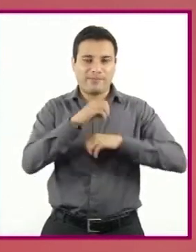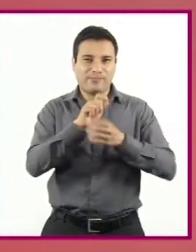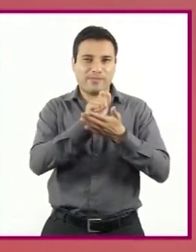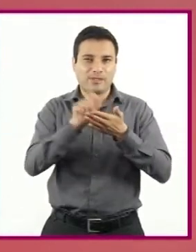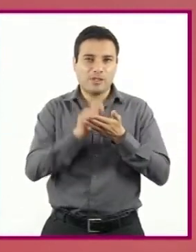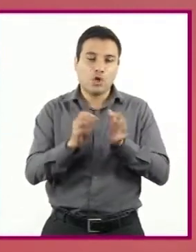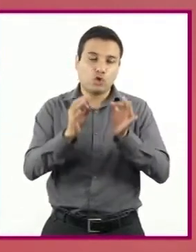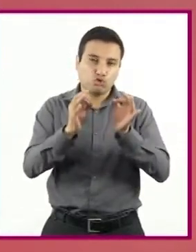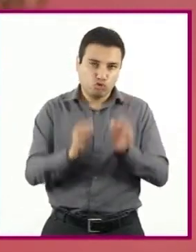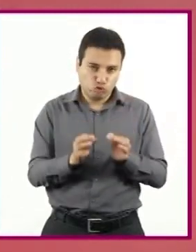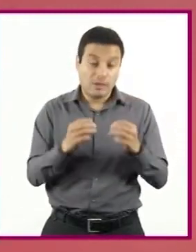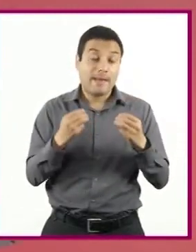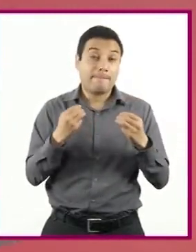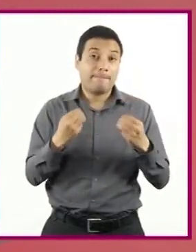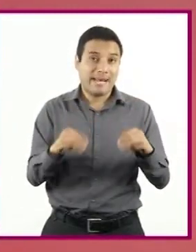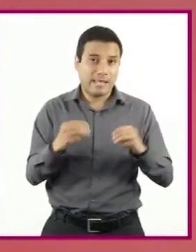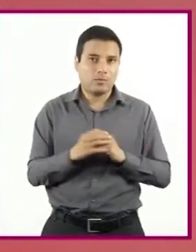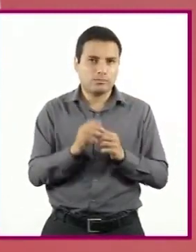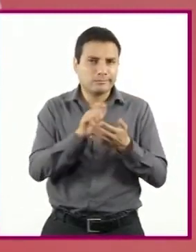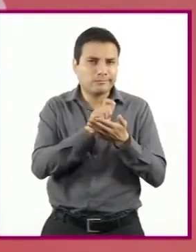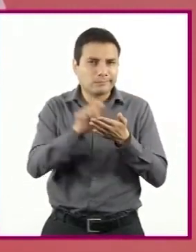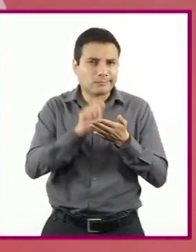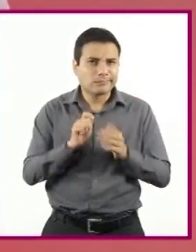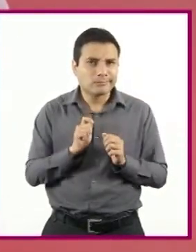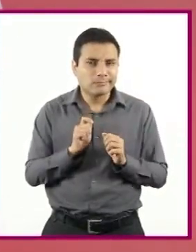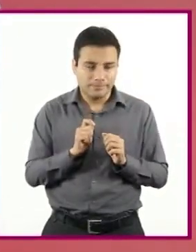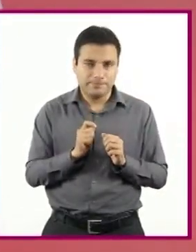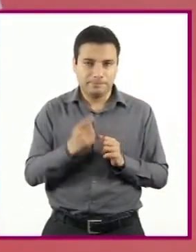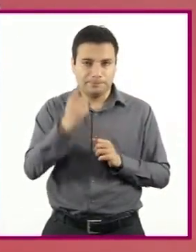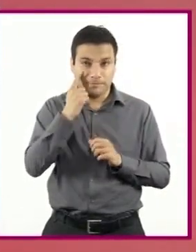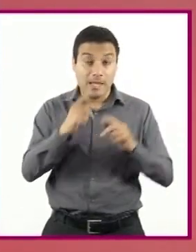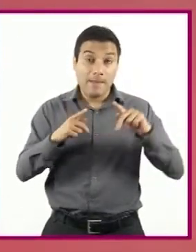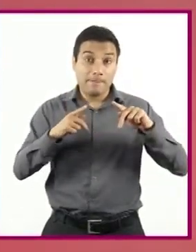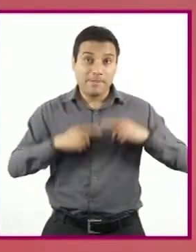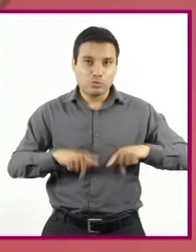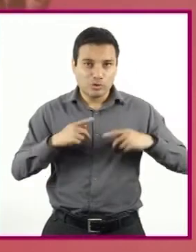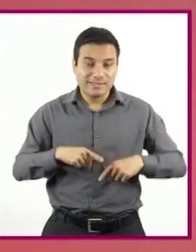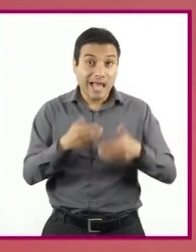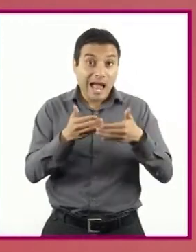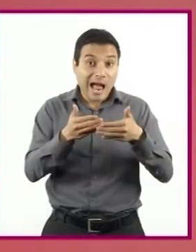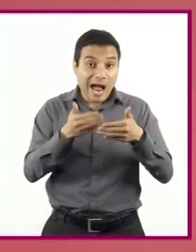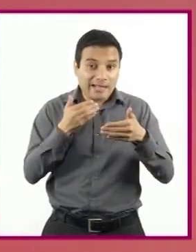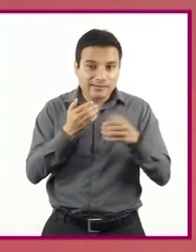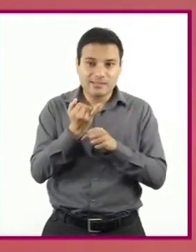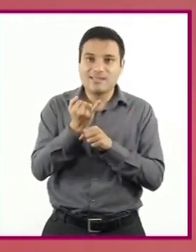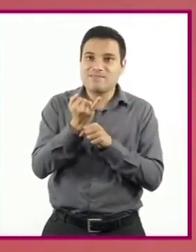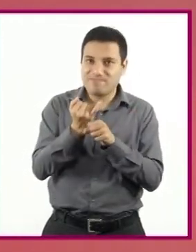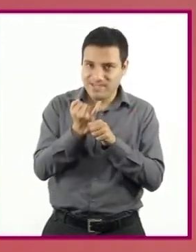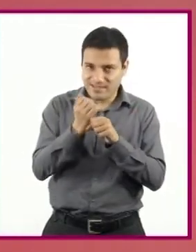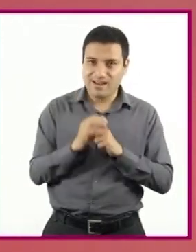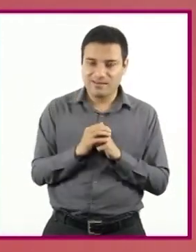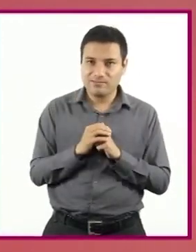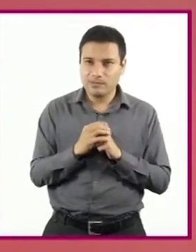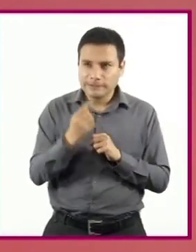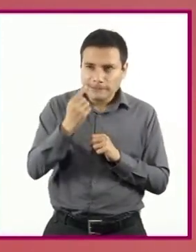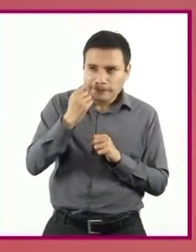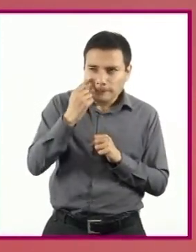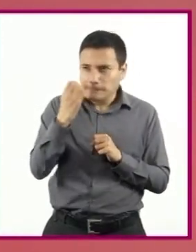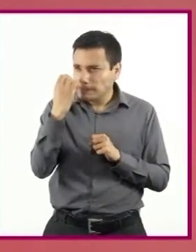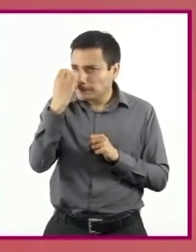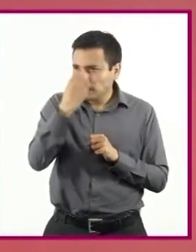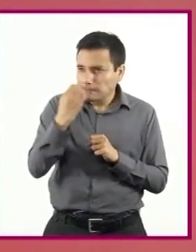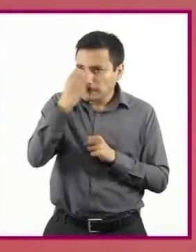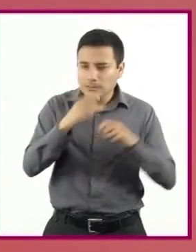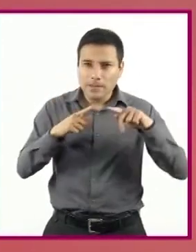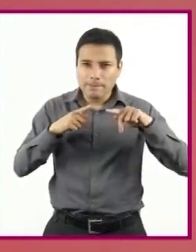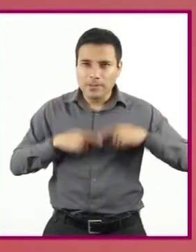un mercado. Quienes lo escribieron hicieron trabajo de investigación de campo, pues seguramente fueron observadores de la